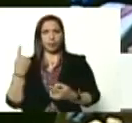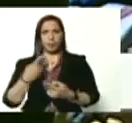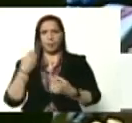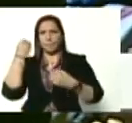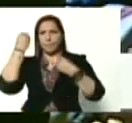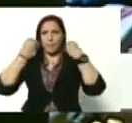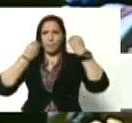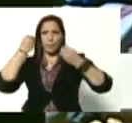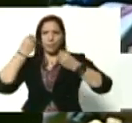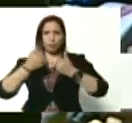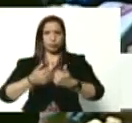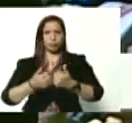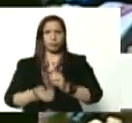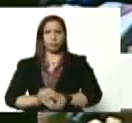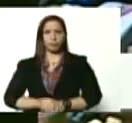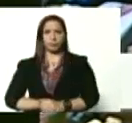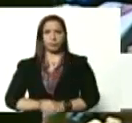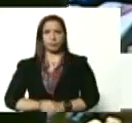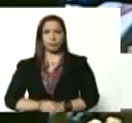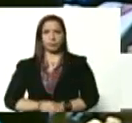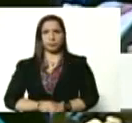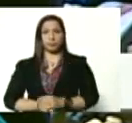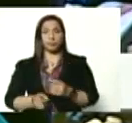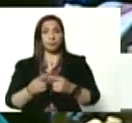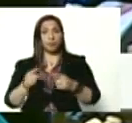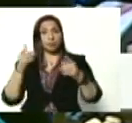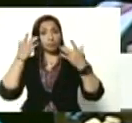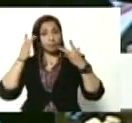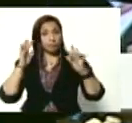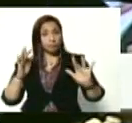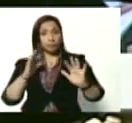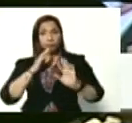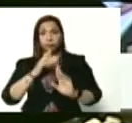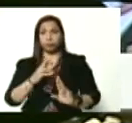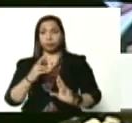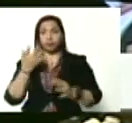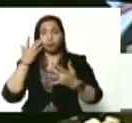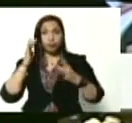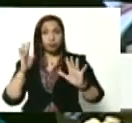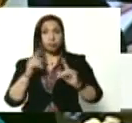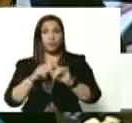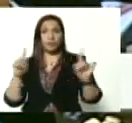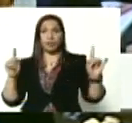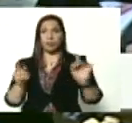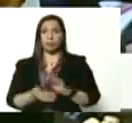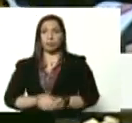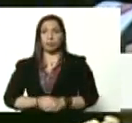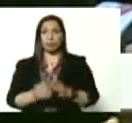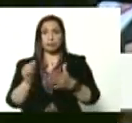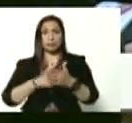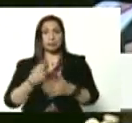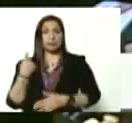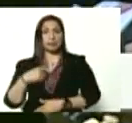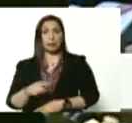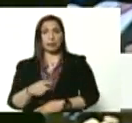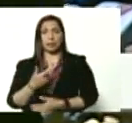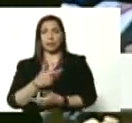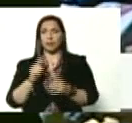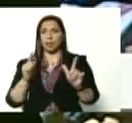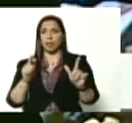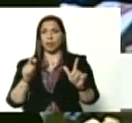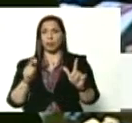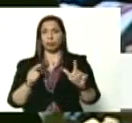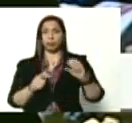bien hecha pero probablemente el resultado hubiese sido otro sin tener liberado al occidente del